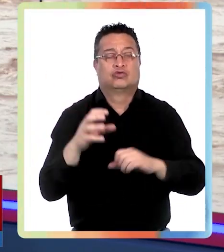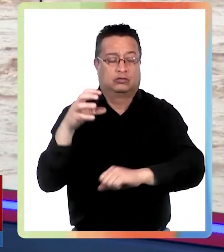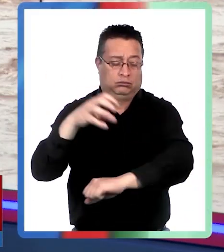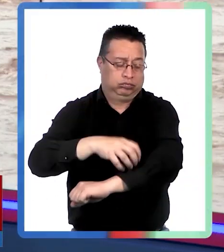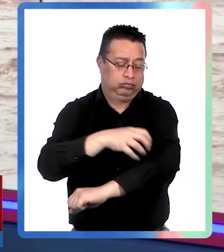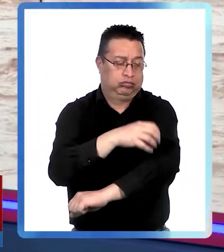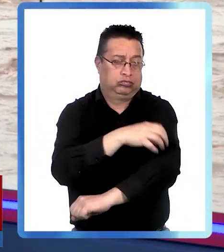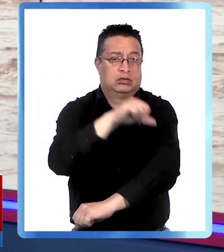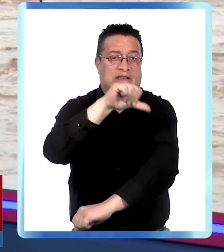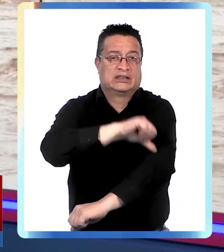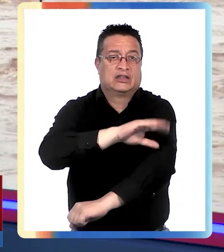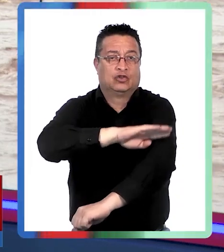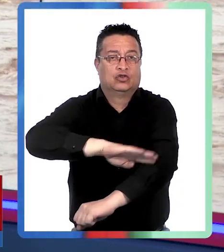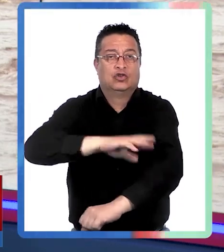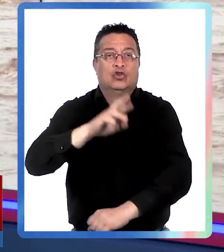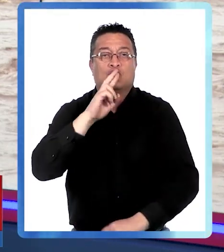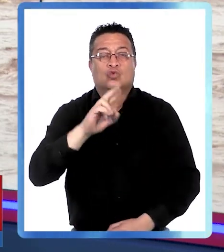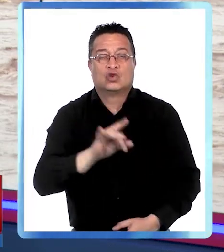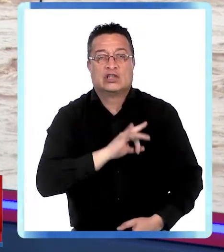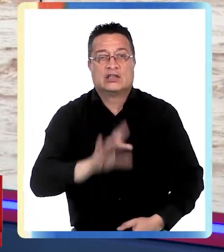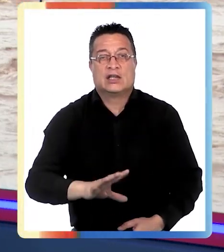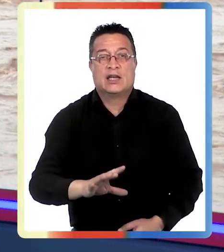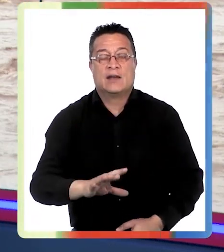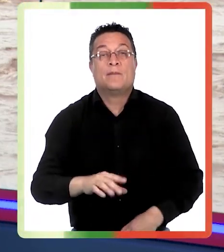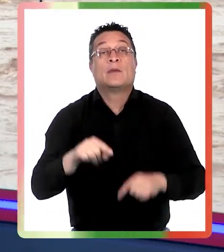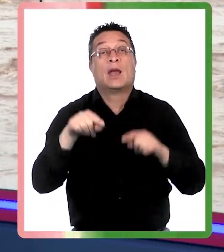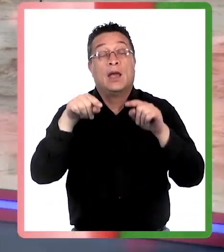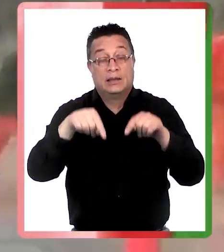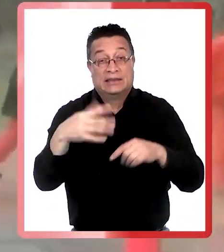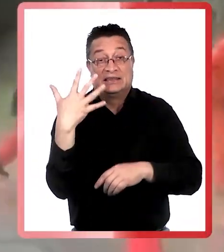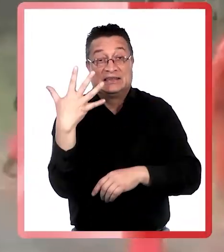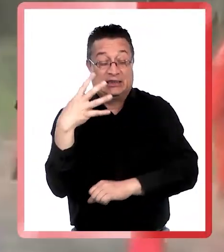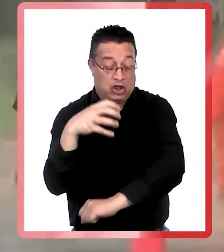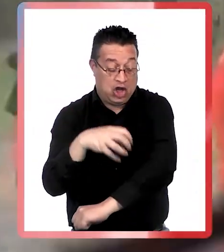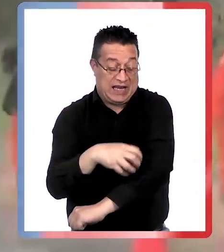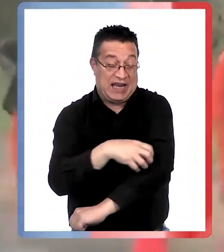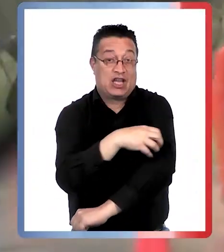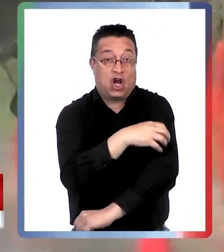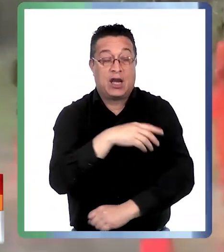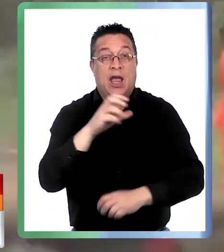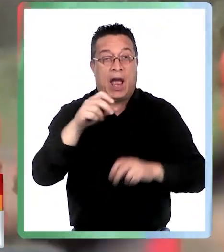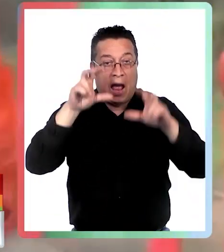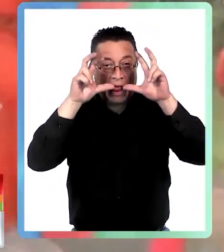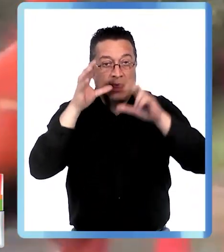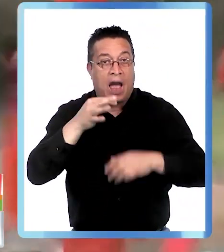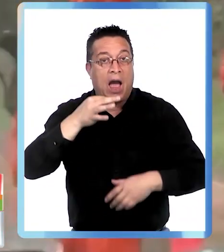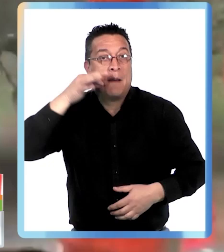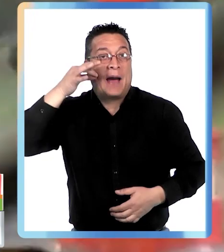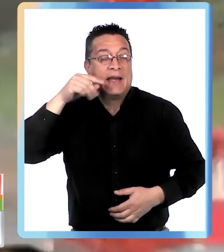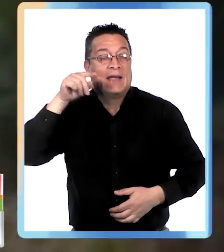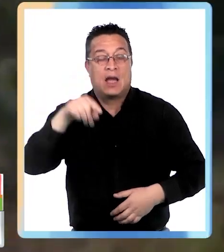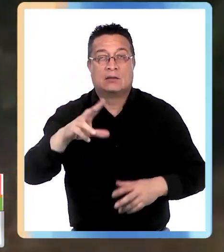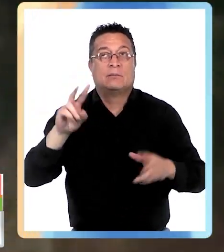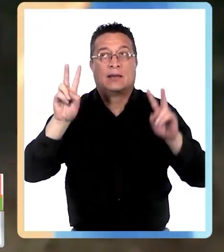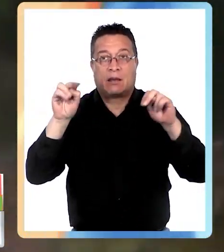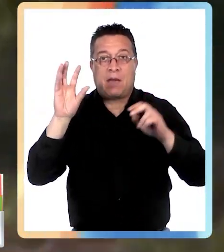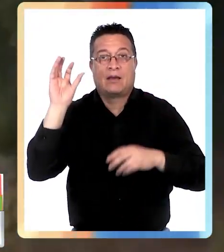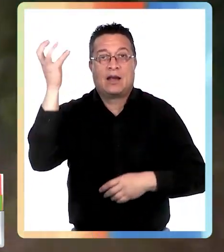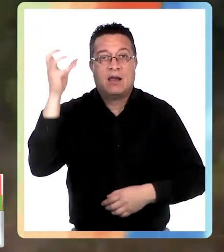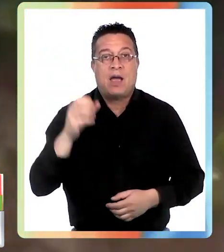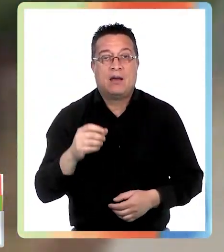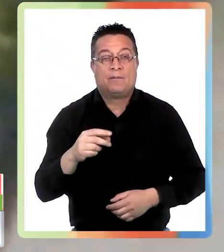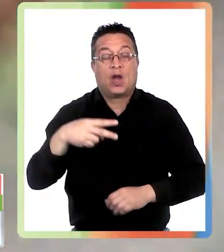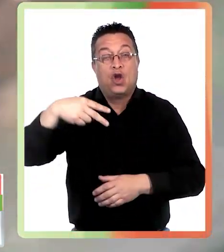con gran intensidad a la zona centro sur del país este viernes cinco regiones amanecieron con alerta amarilla por el evento